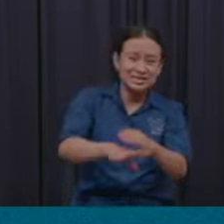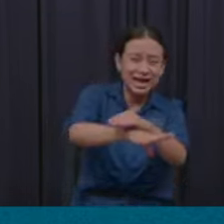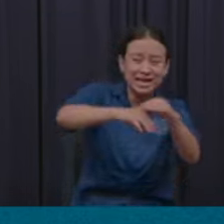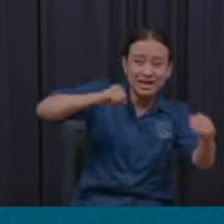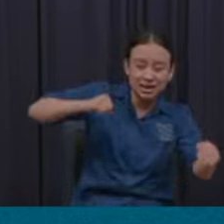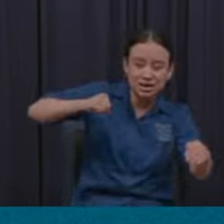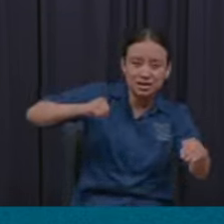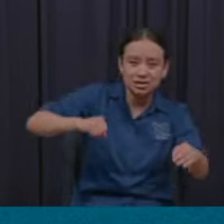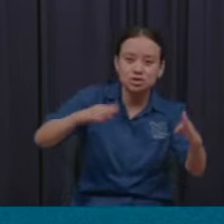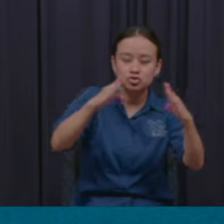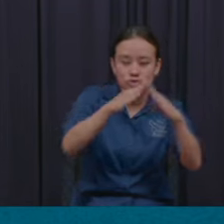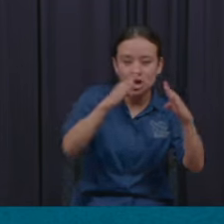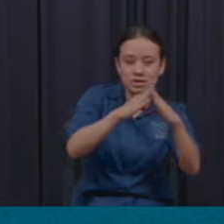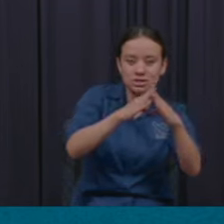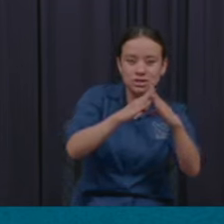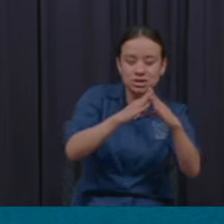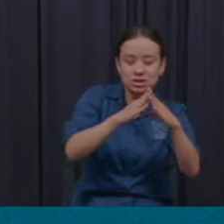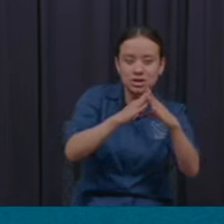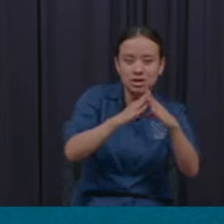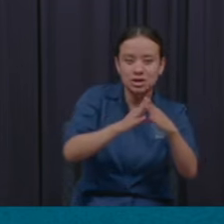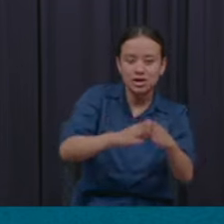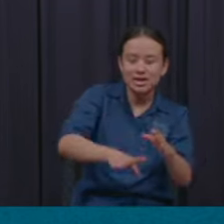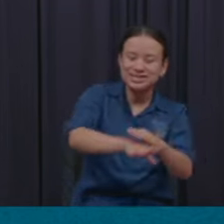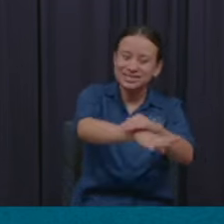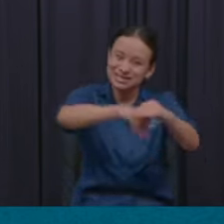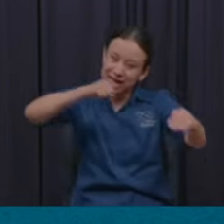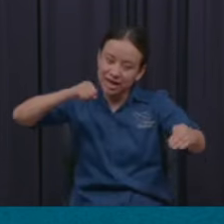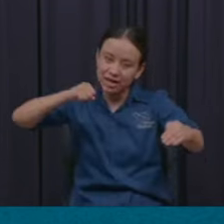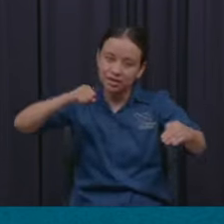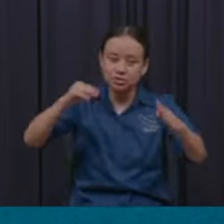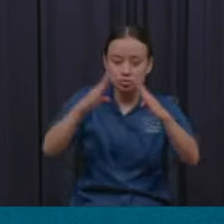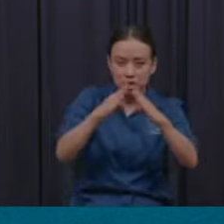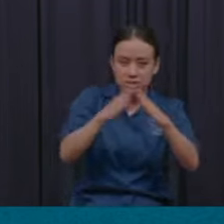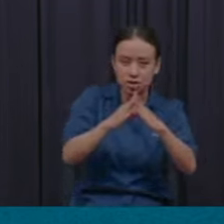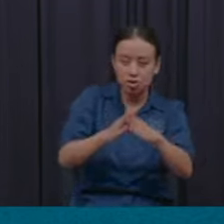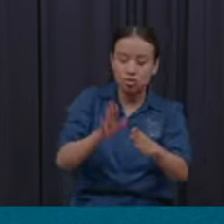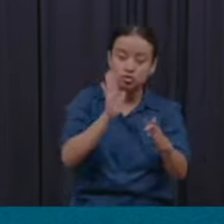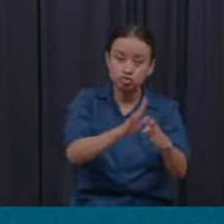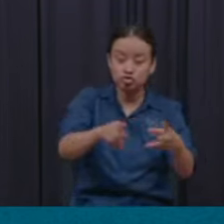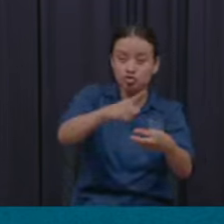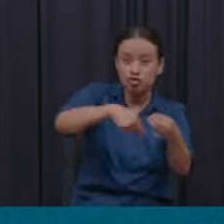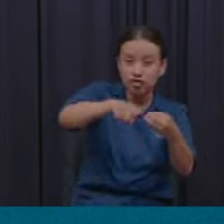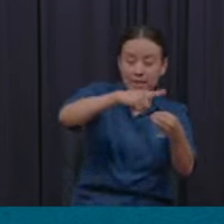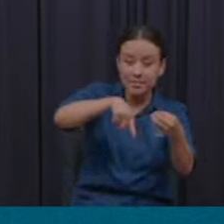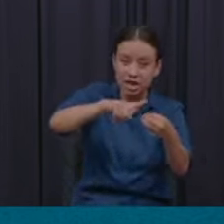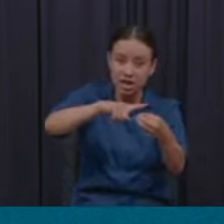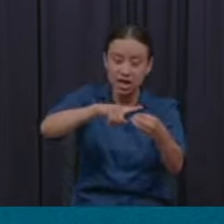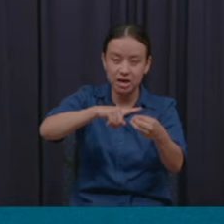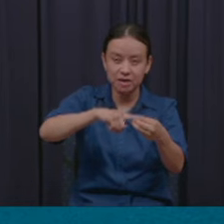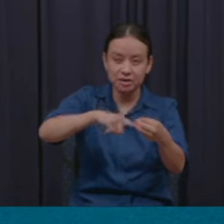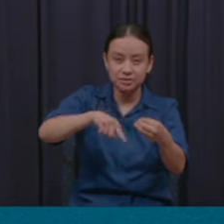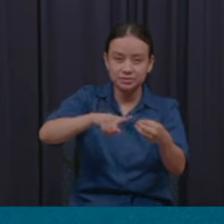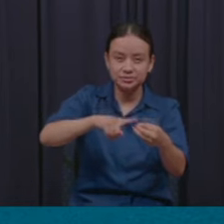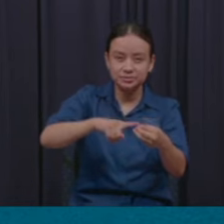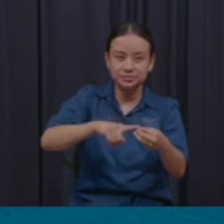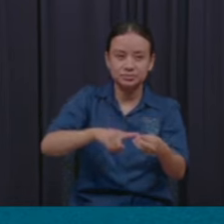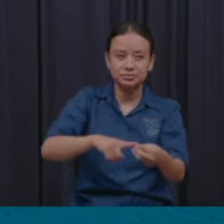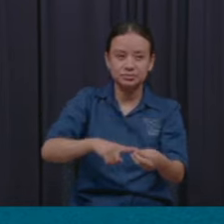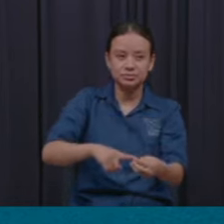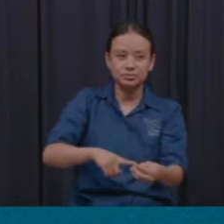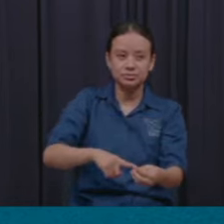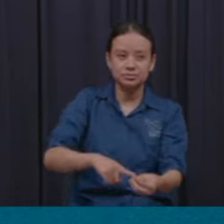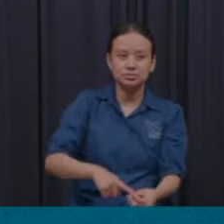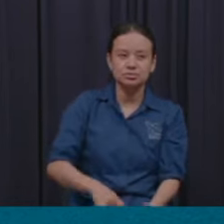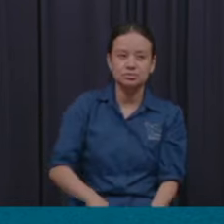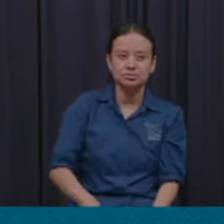Pero cuando por fin Lot sale, dice en el verso 17, y cuando lo hubieron llevado fuera, dijeron, esto fue